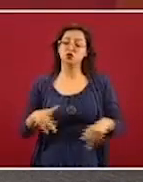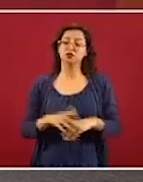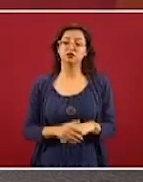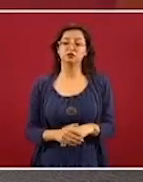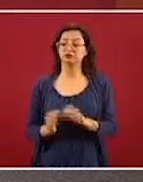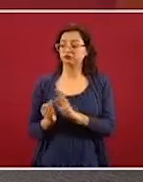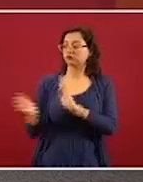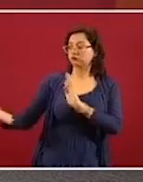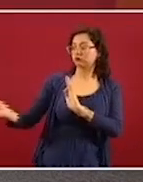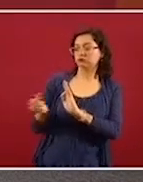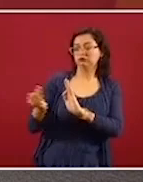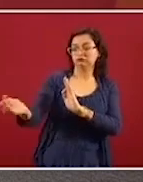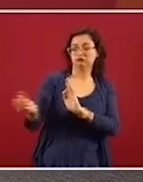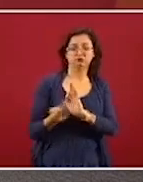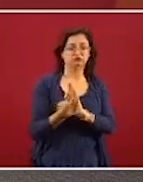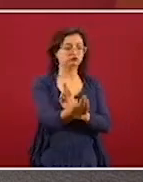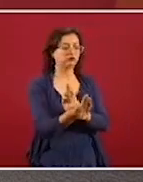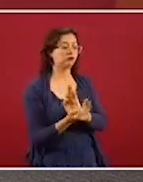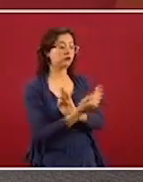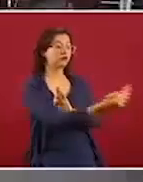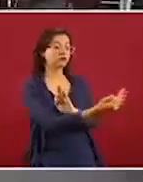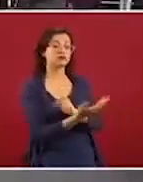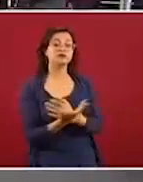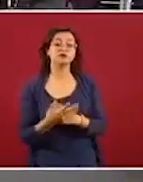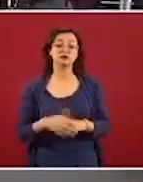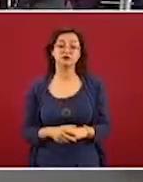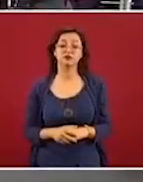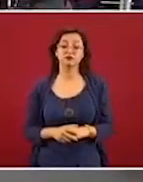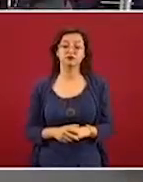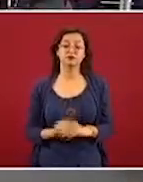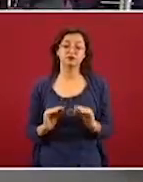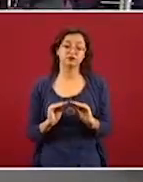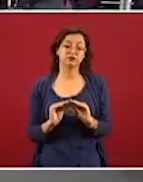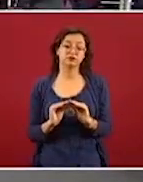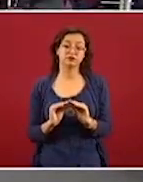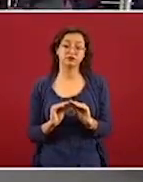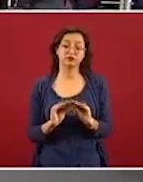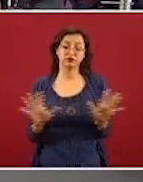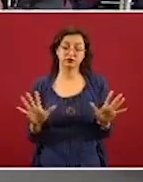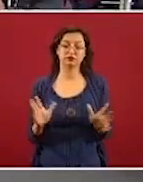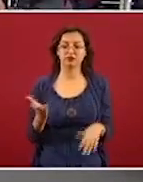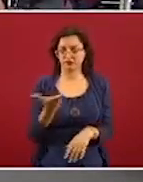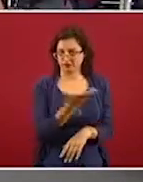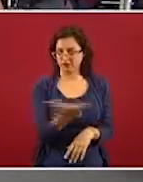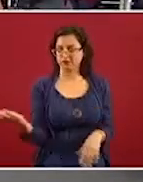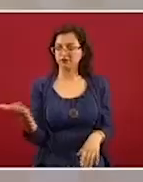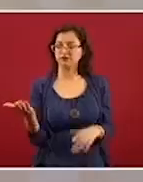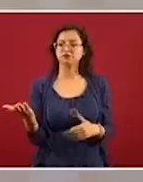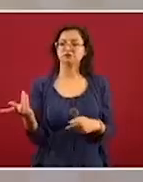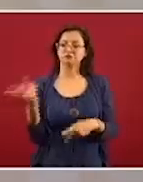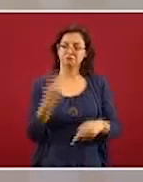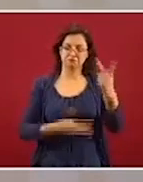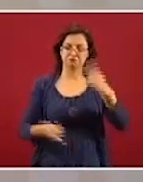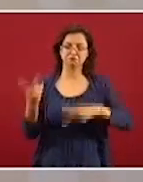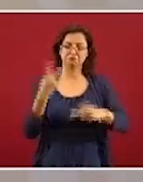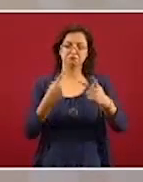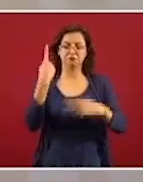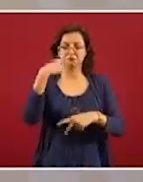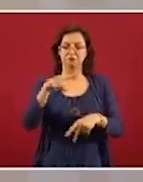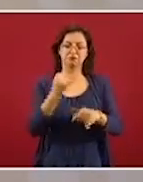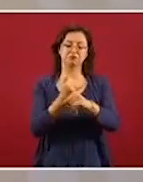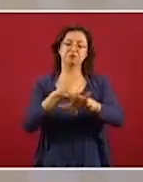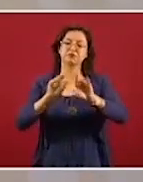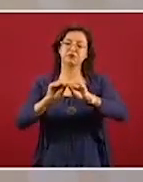separados, desde luego que vamos a contar con el apoyo de los medios para transmitir el